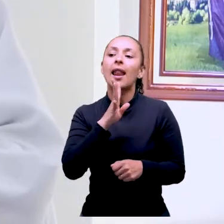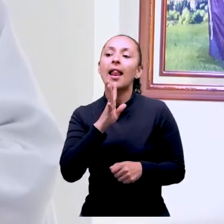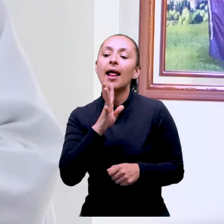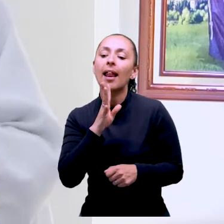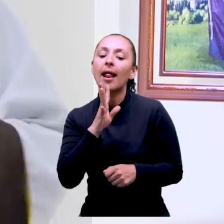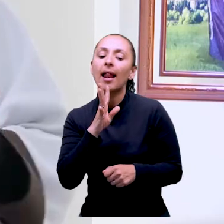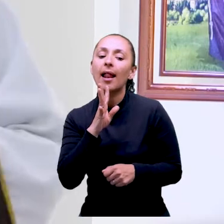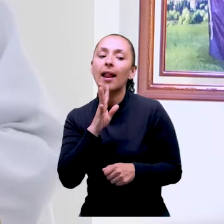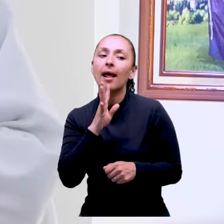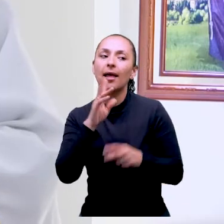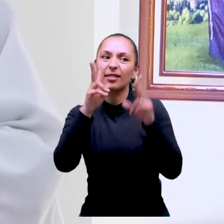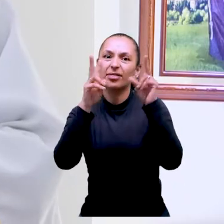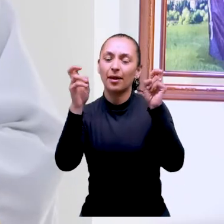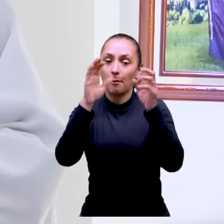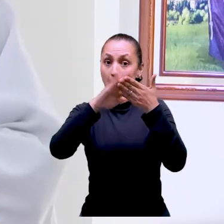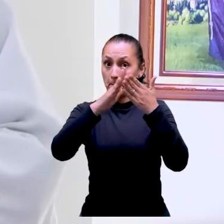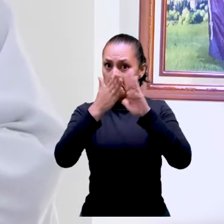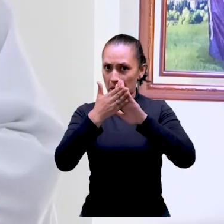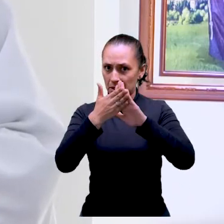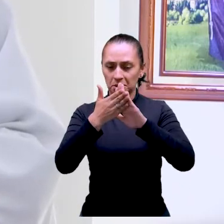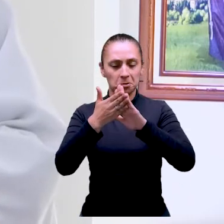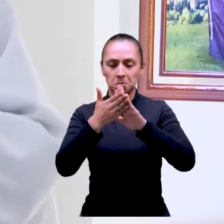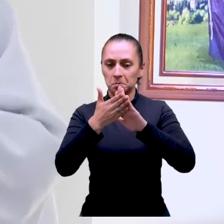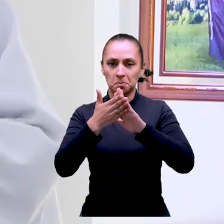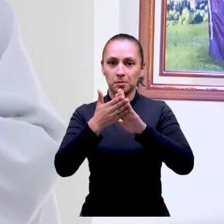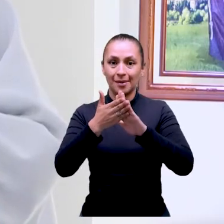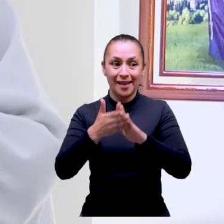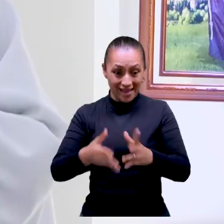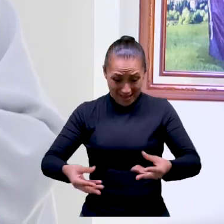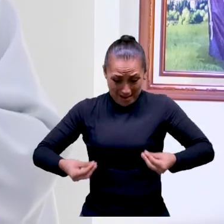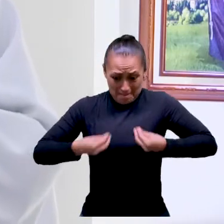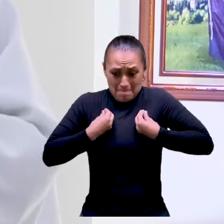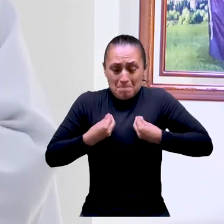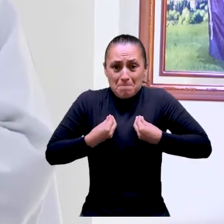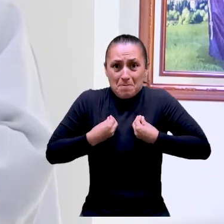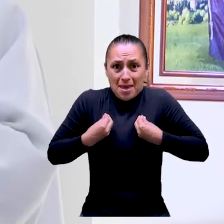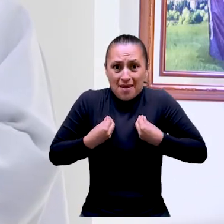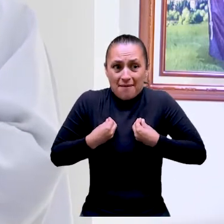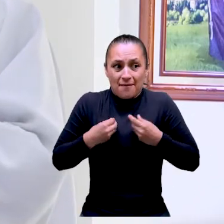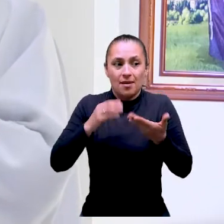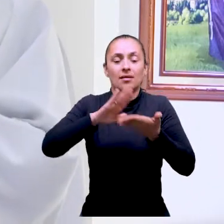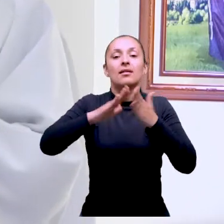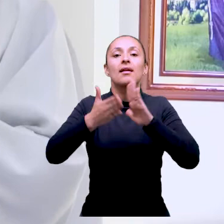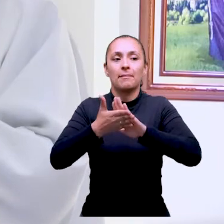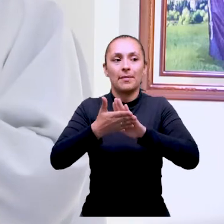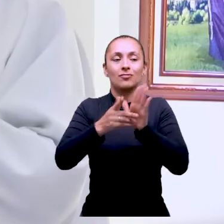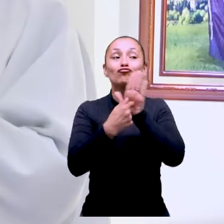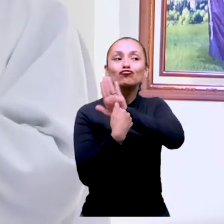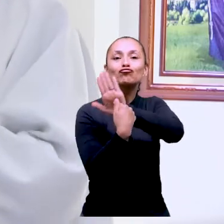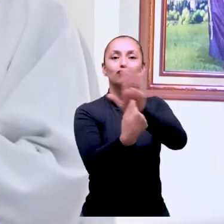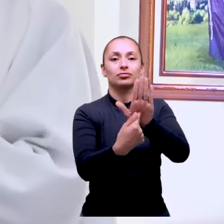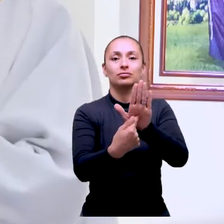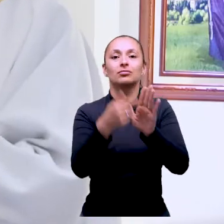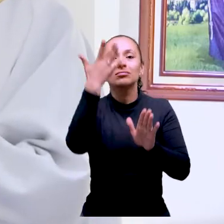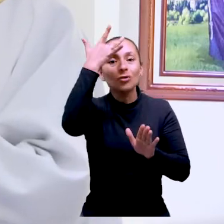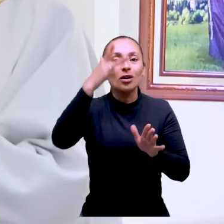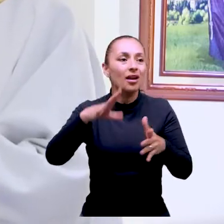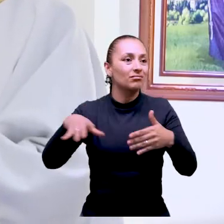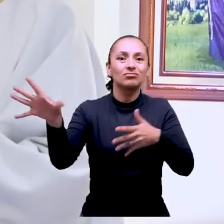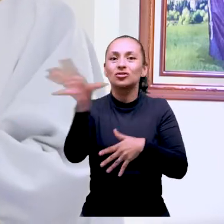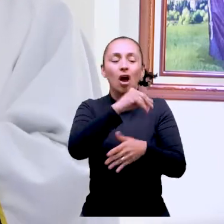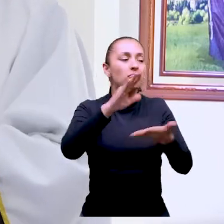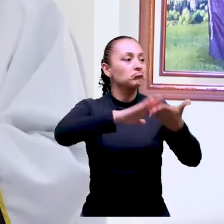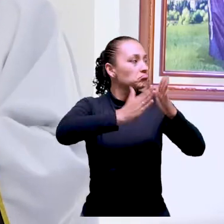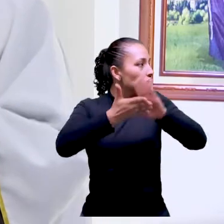no tuvo la necesidad de hablar de paz un hombre que vivió la paz